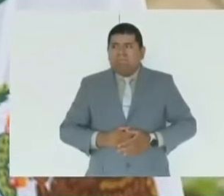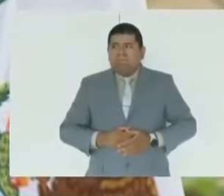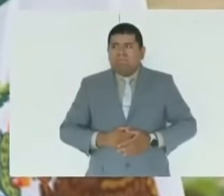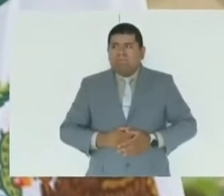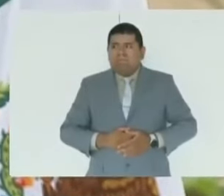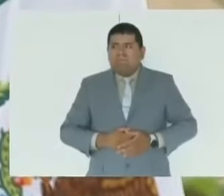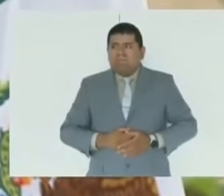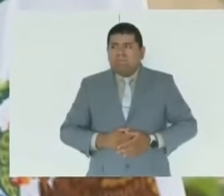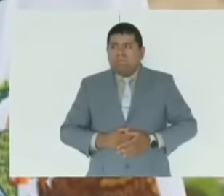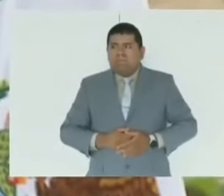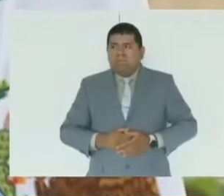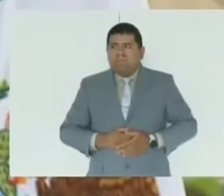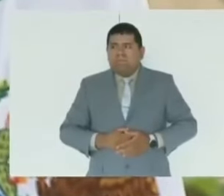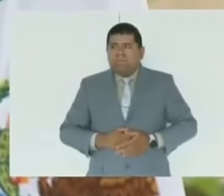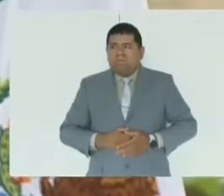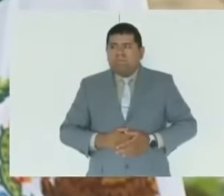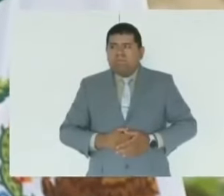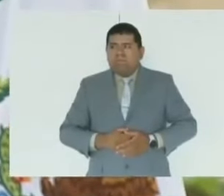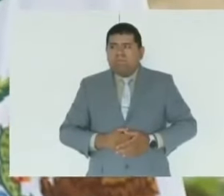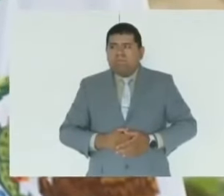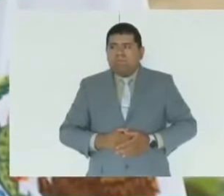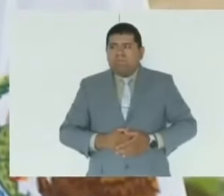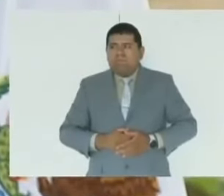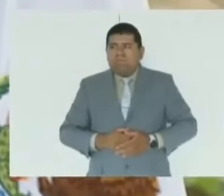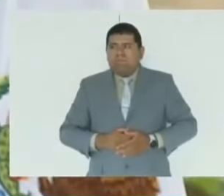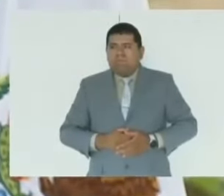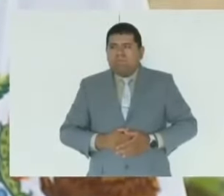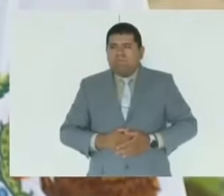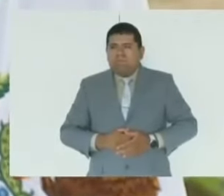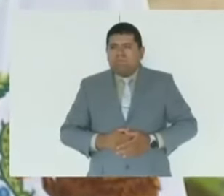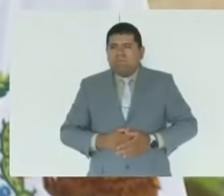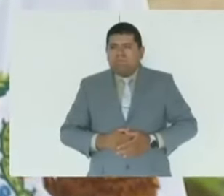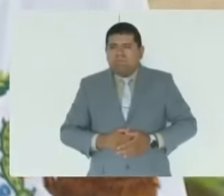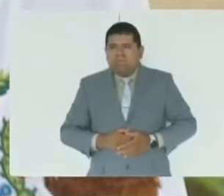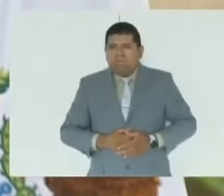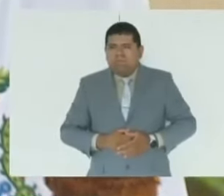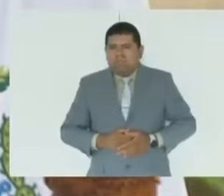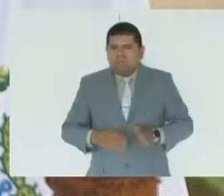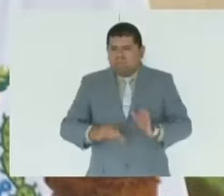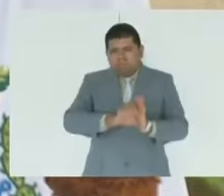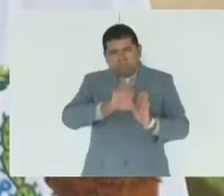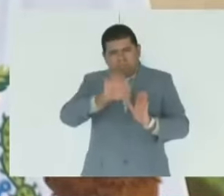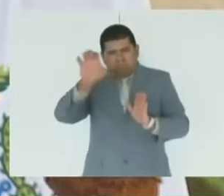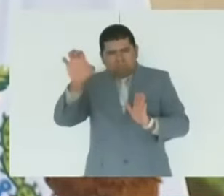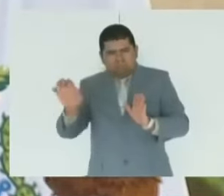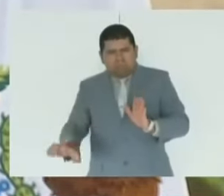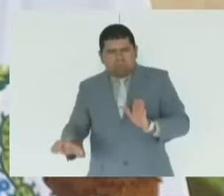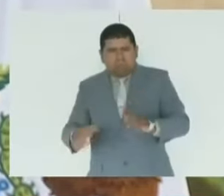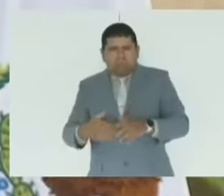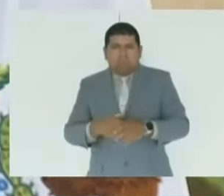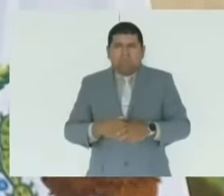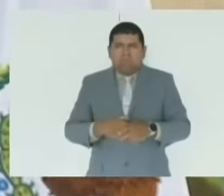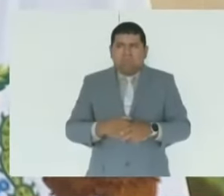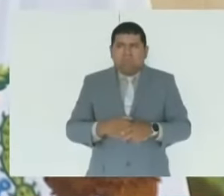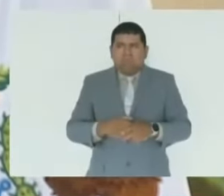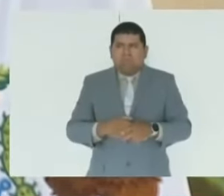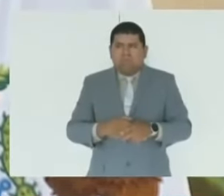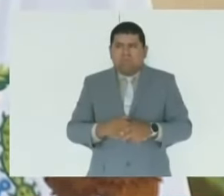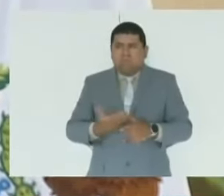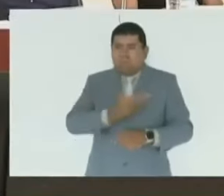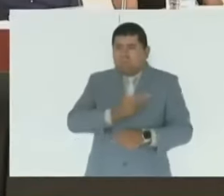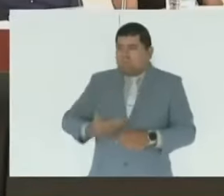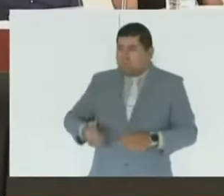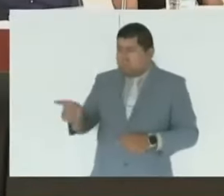Cambió el que nos rigiera una máxima que el presidente ha